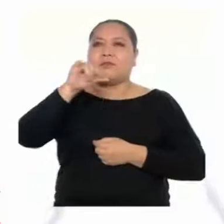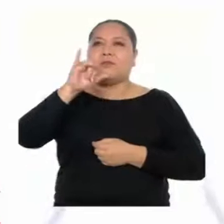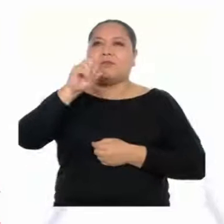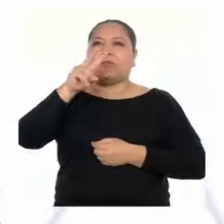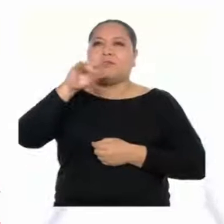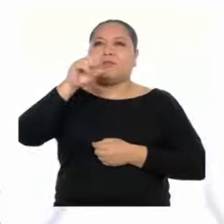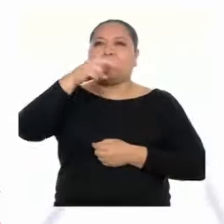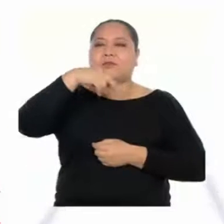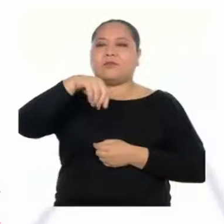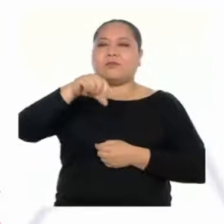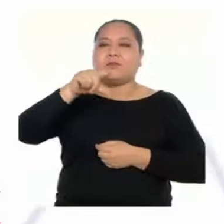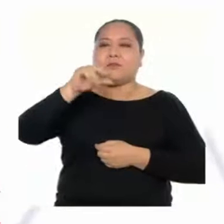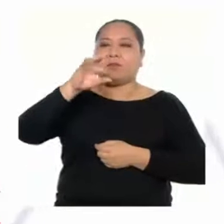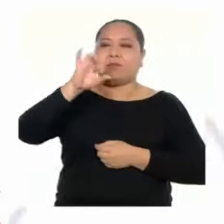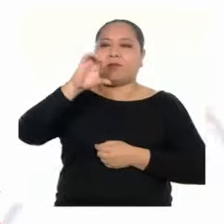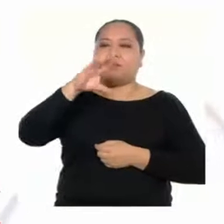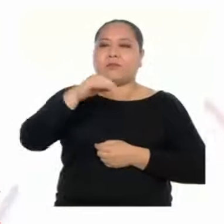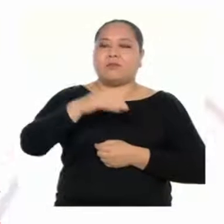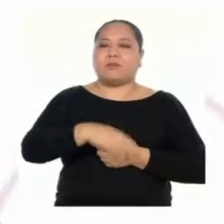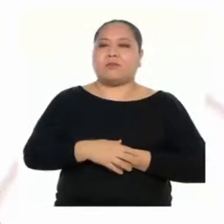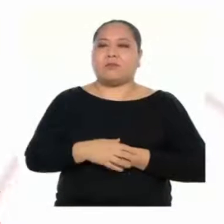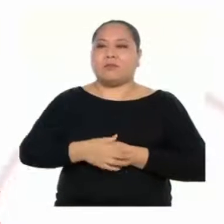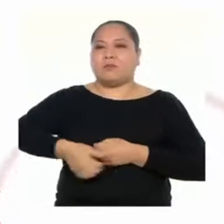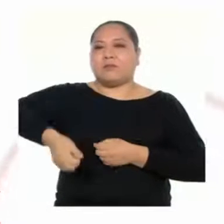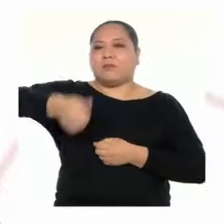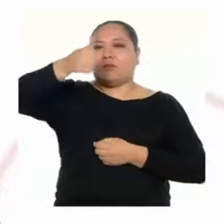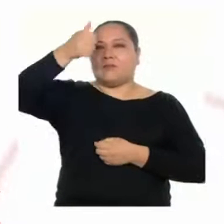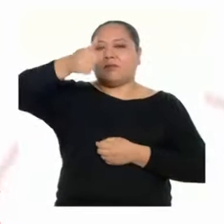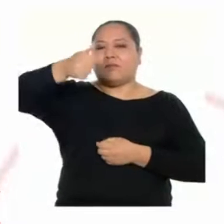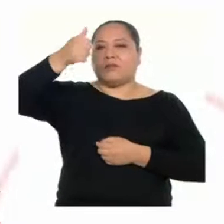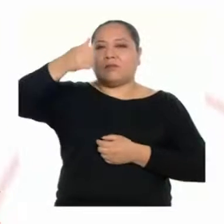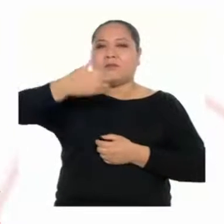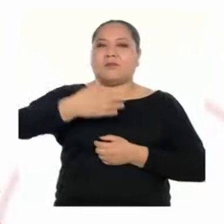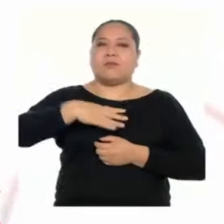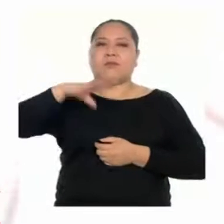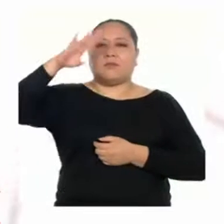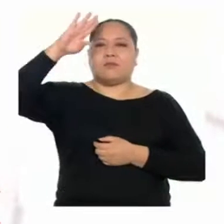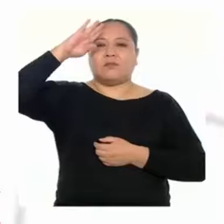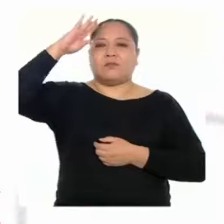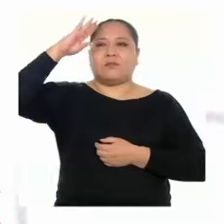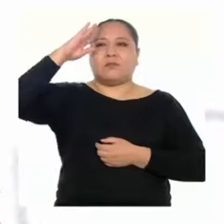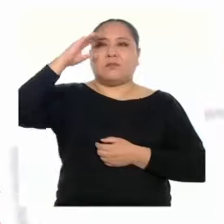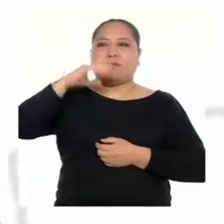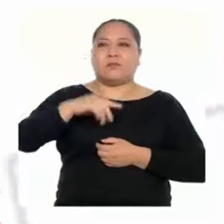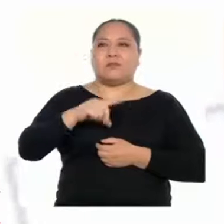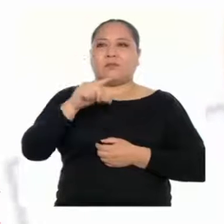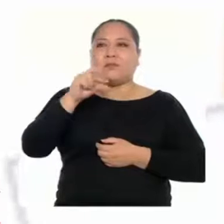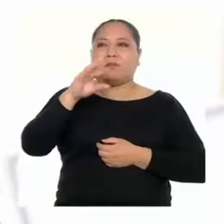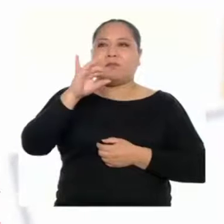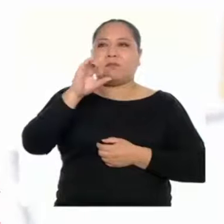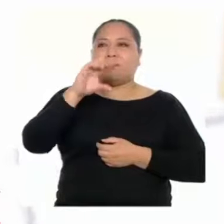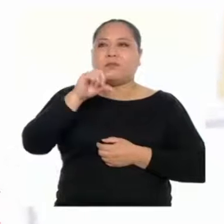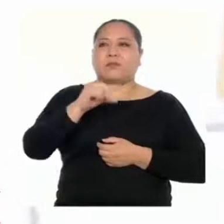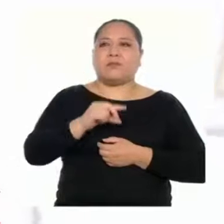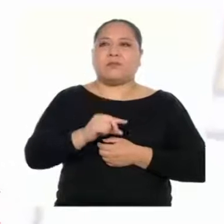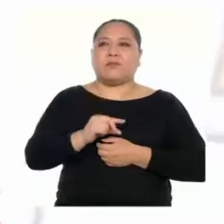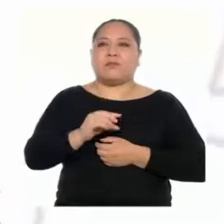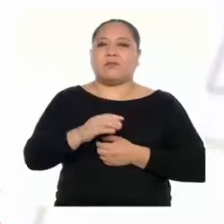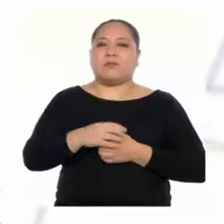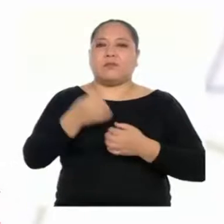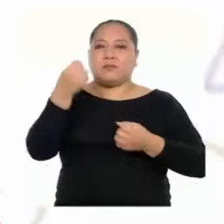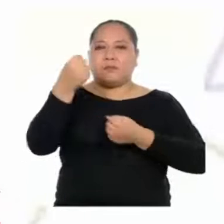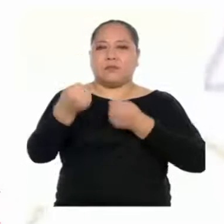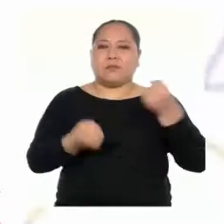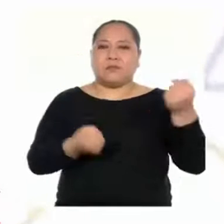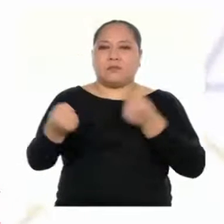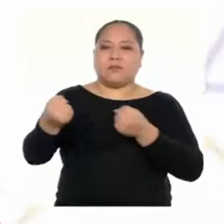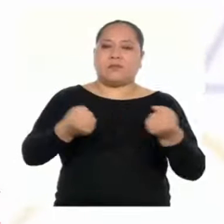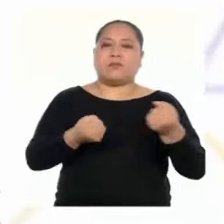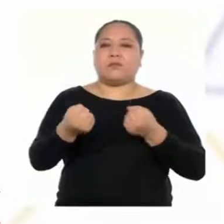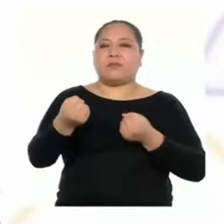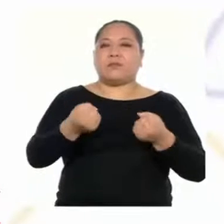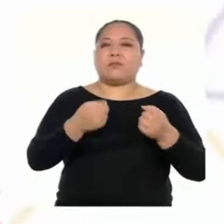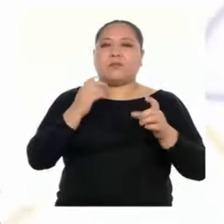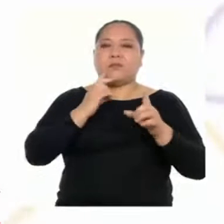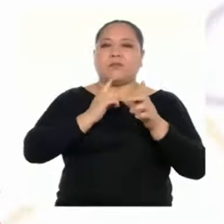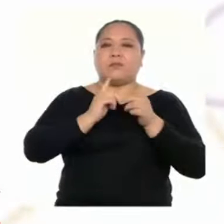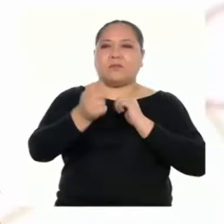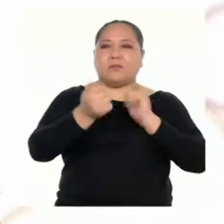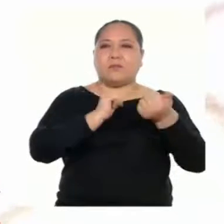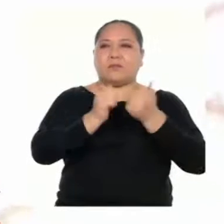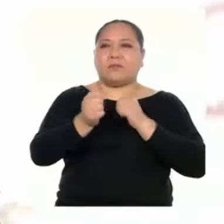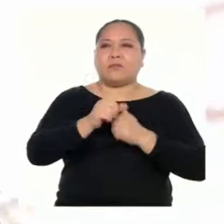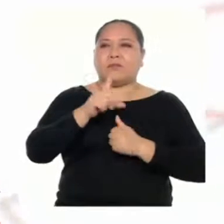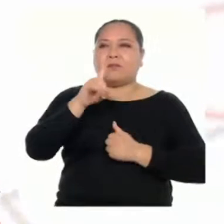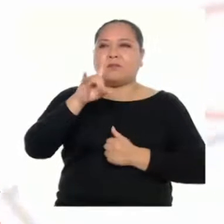Giovanna García Estación, generala de la Policía Nacional. Grace Gemerde, corredora de autos. Y